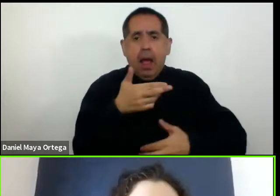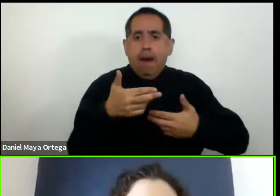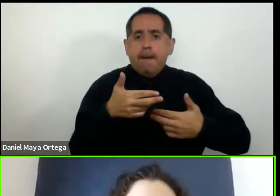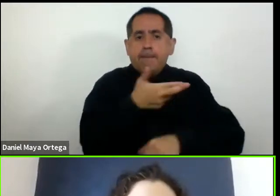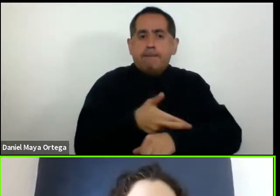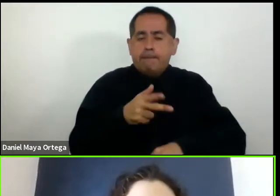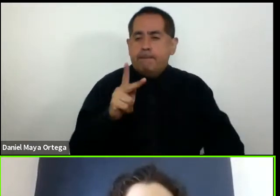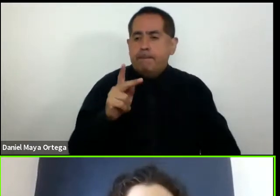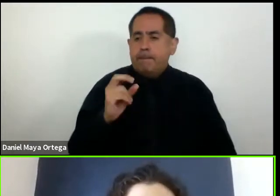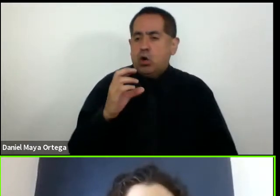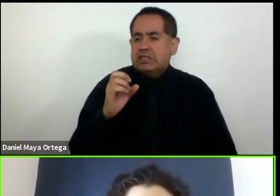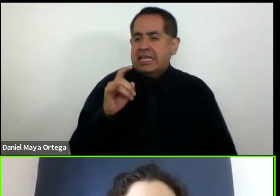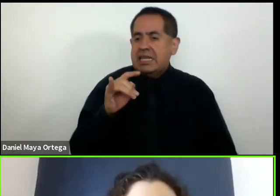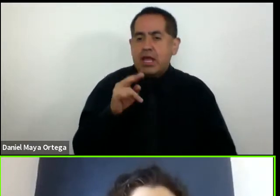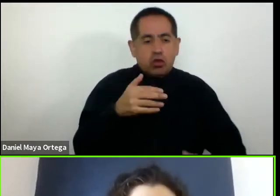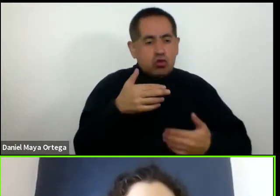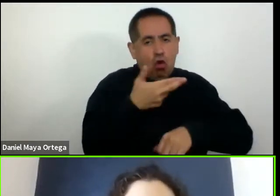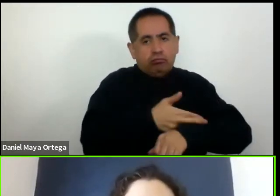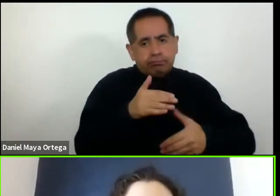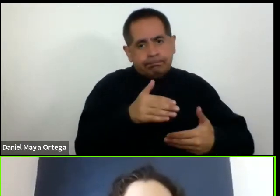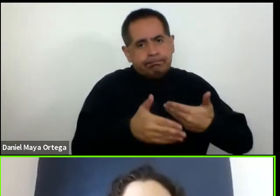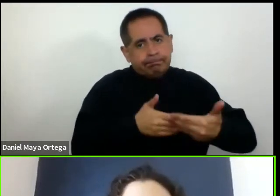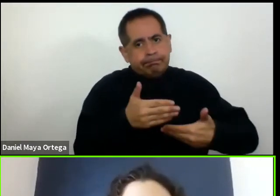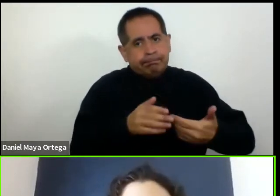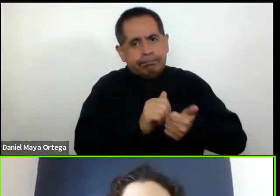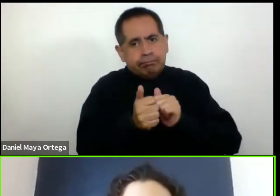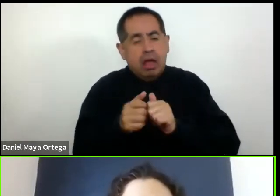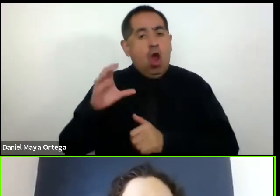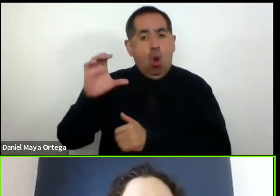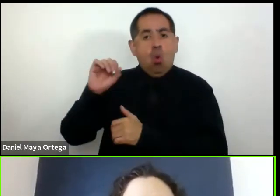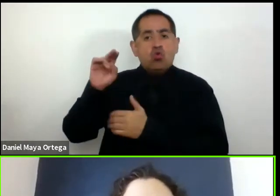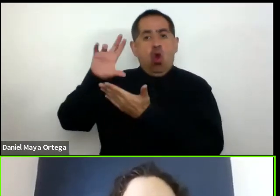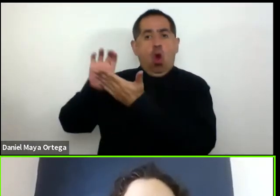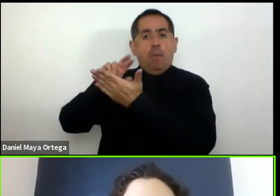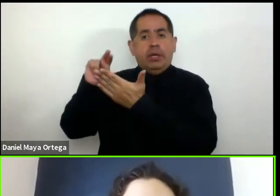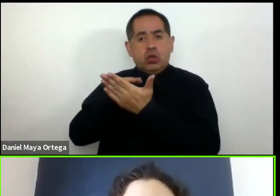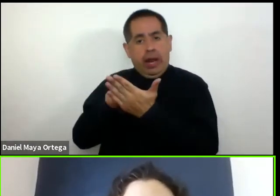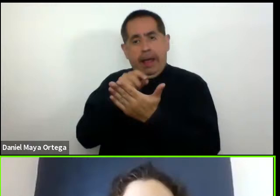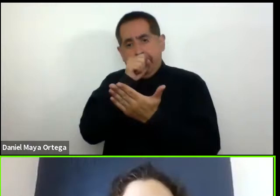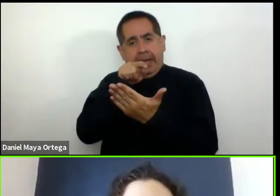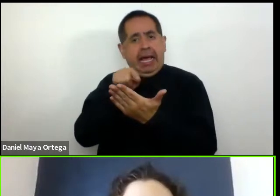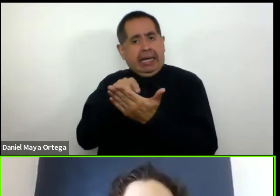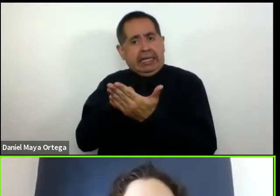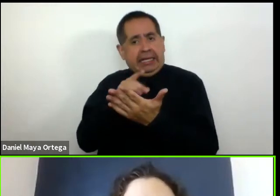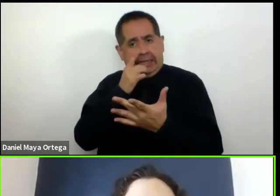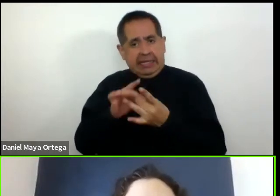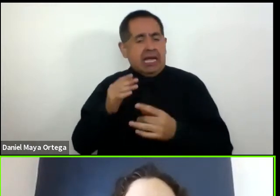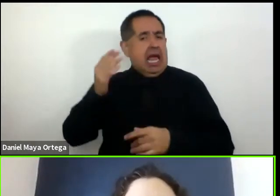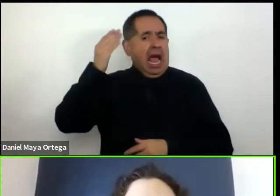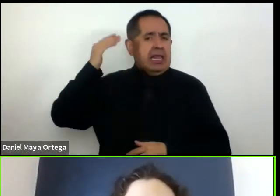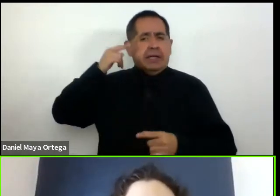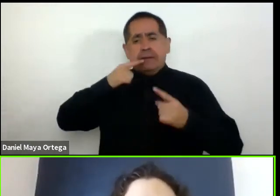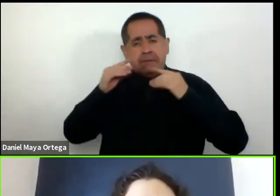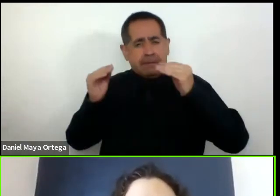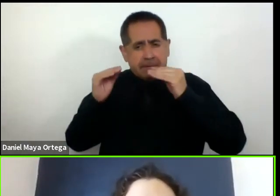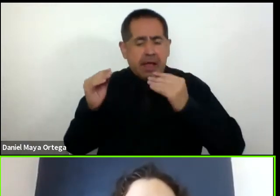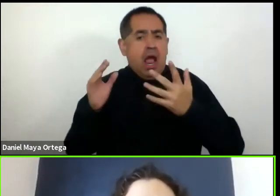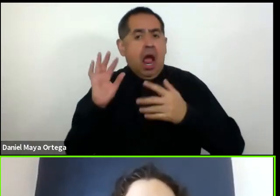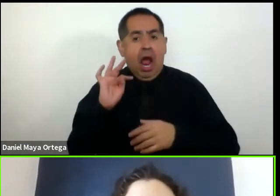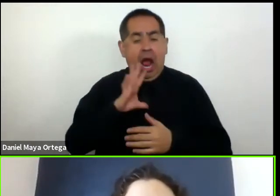dos términos vienen en la convención, justamente como lo ha señalado el magistrado, y cuando se discute esta convención, hay